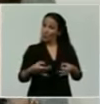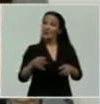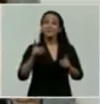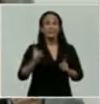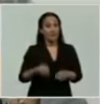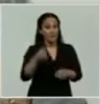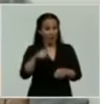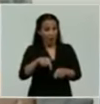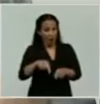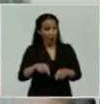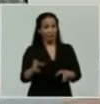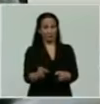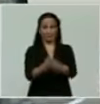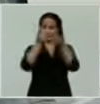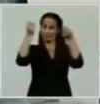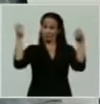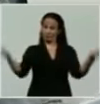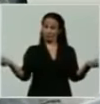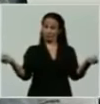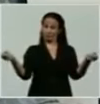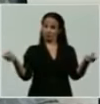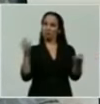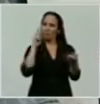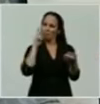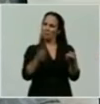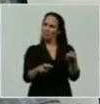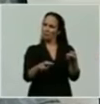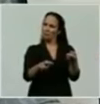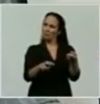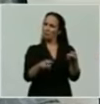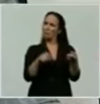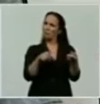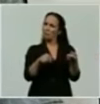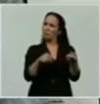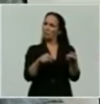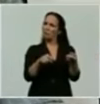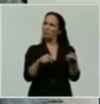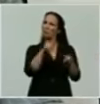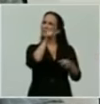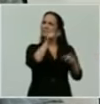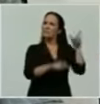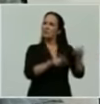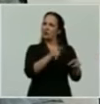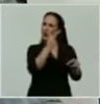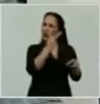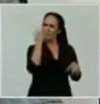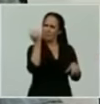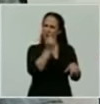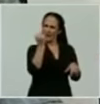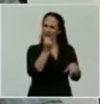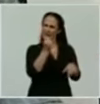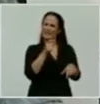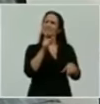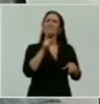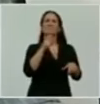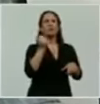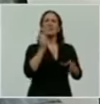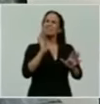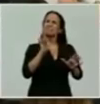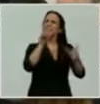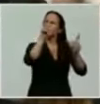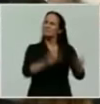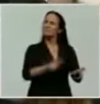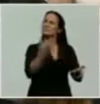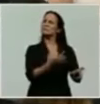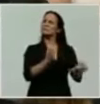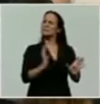Tiempo Argentino, encuentro a dos beneficiarios muy importantes, muy especiales más que importantes,